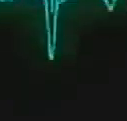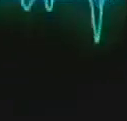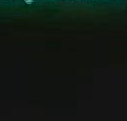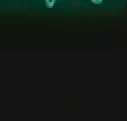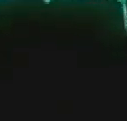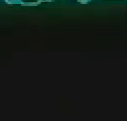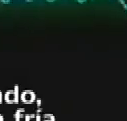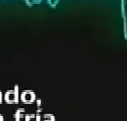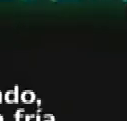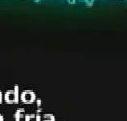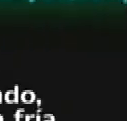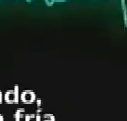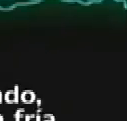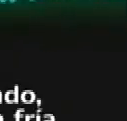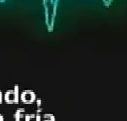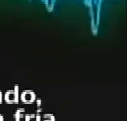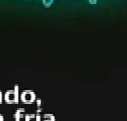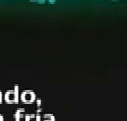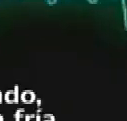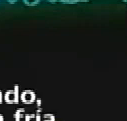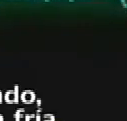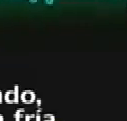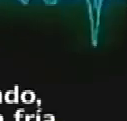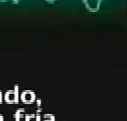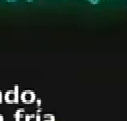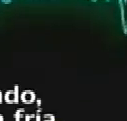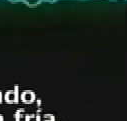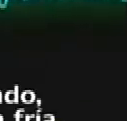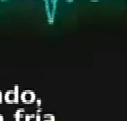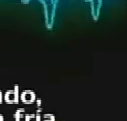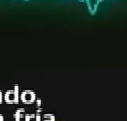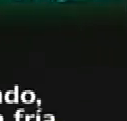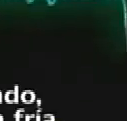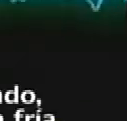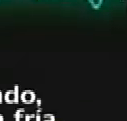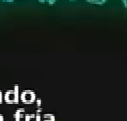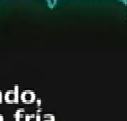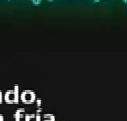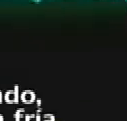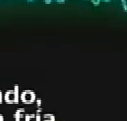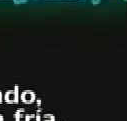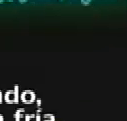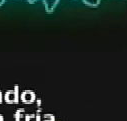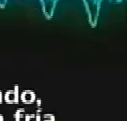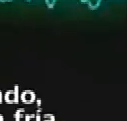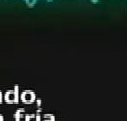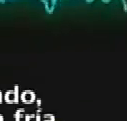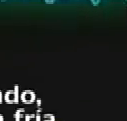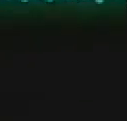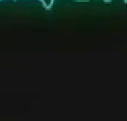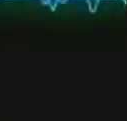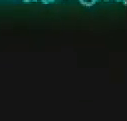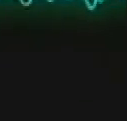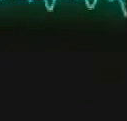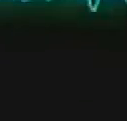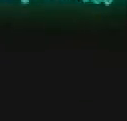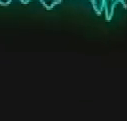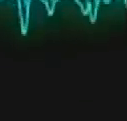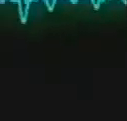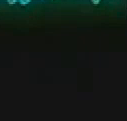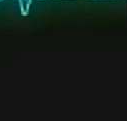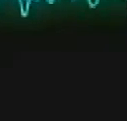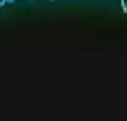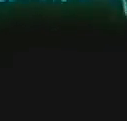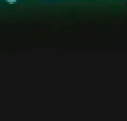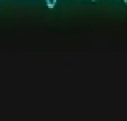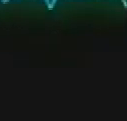Ok, nadie sabe lo que estamos haciendo. Debemos pensar y actuar de forma fría,